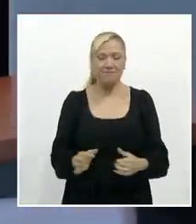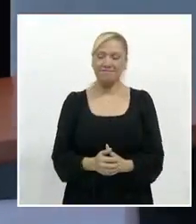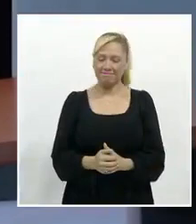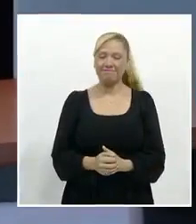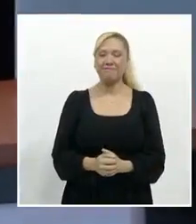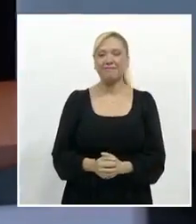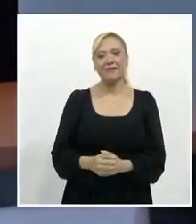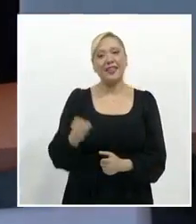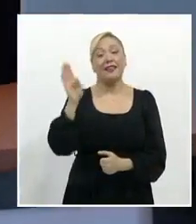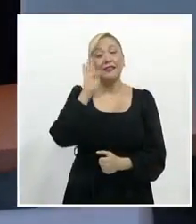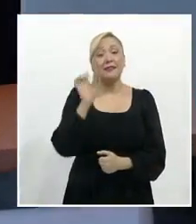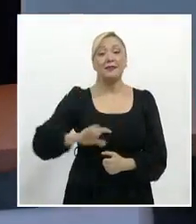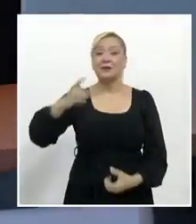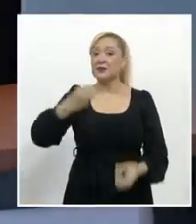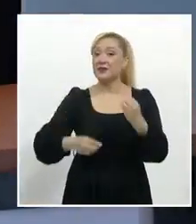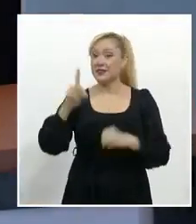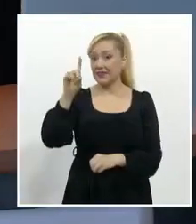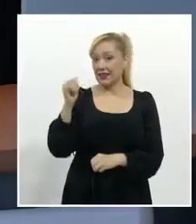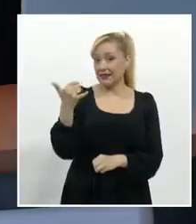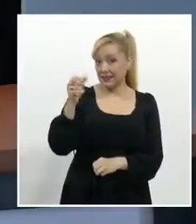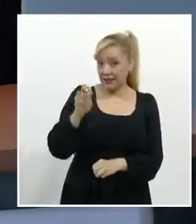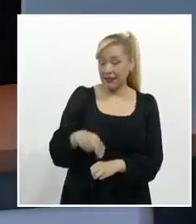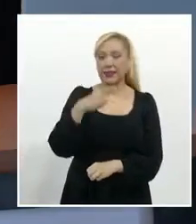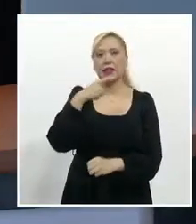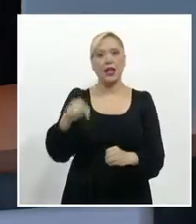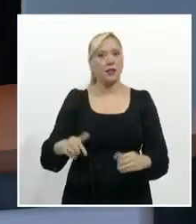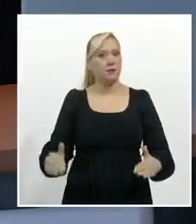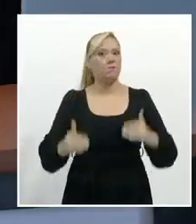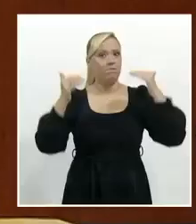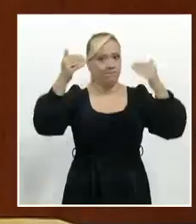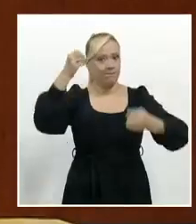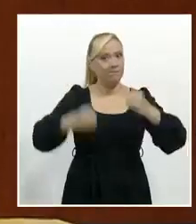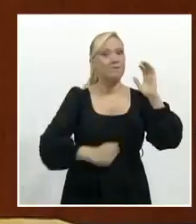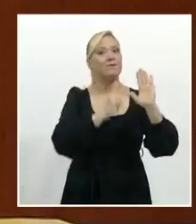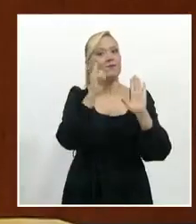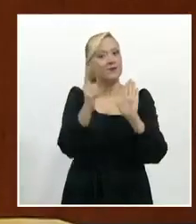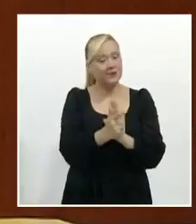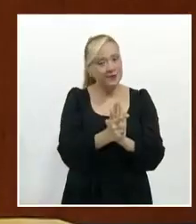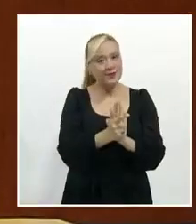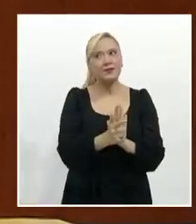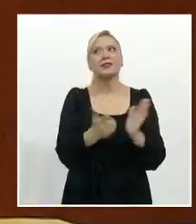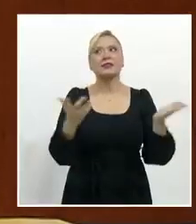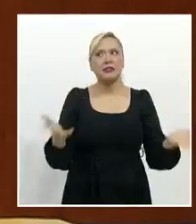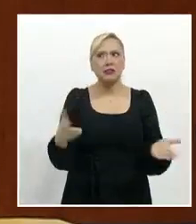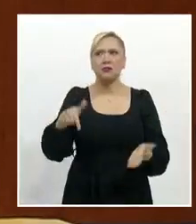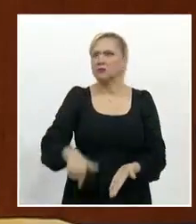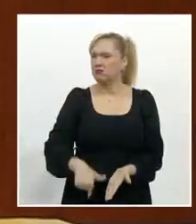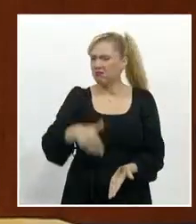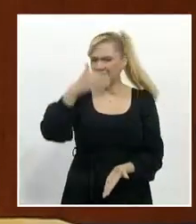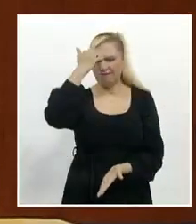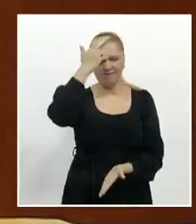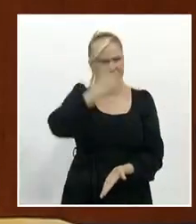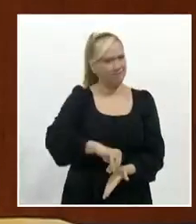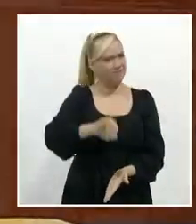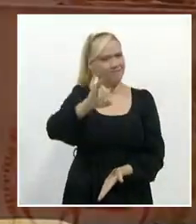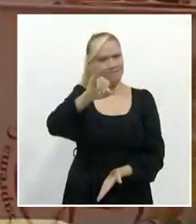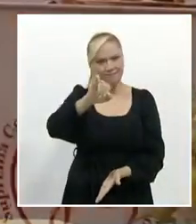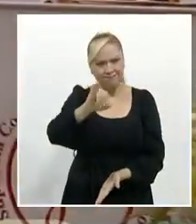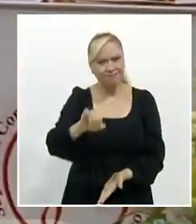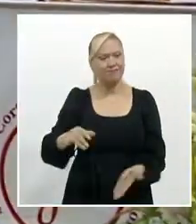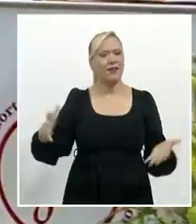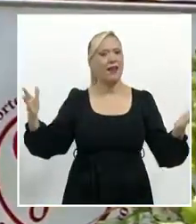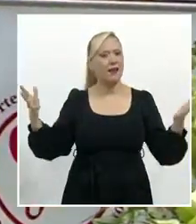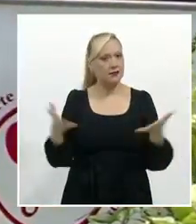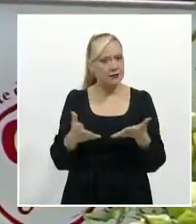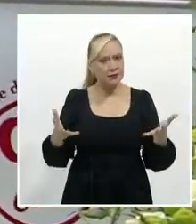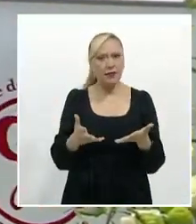noticias, el ministro Alberto Pérez Dayán aseguró que en la Suprema Corte de Justicia de la Nación están convencidos de lo que hacen y